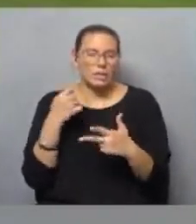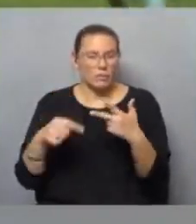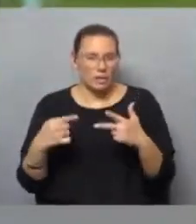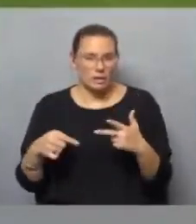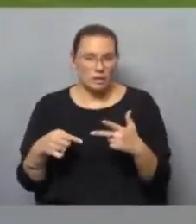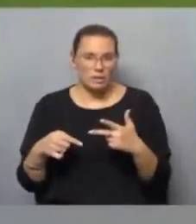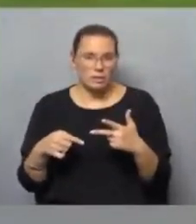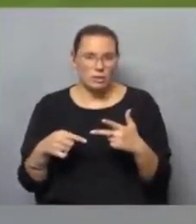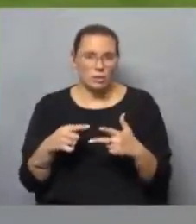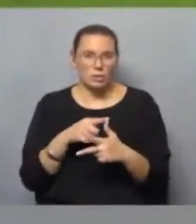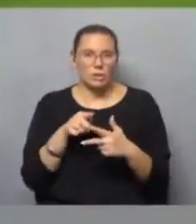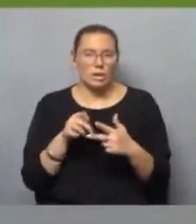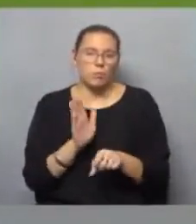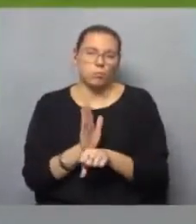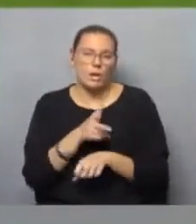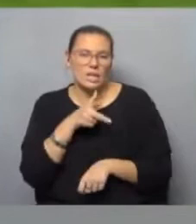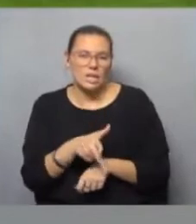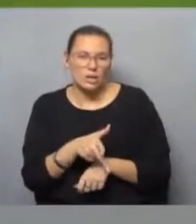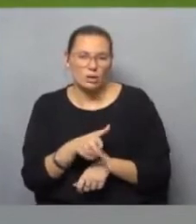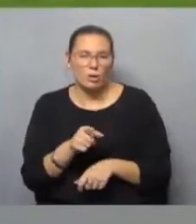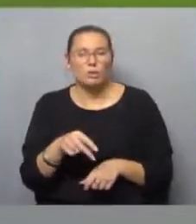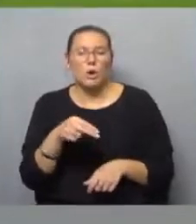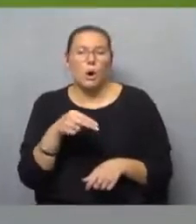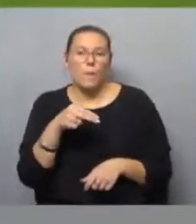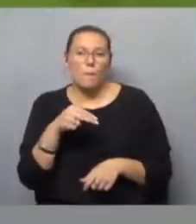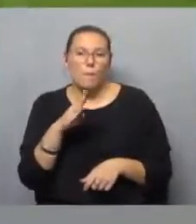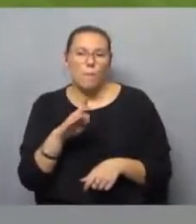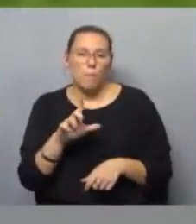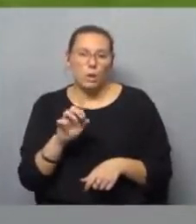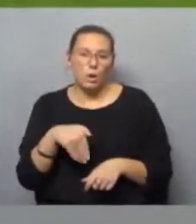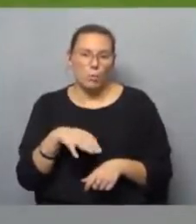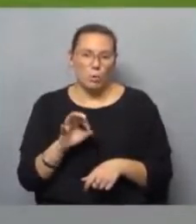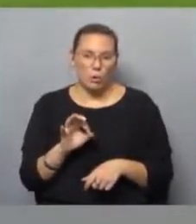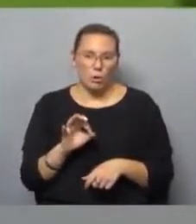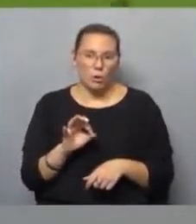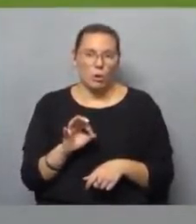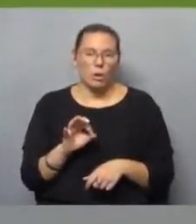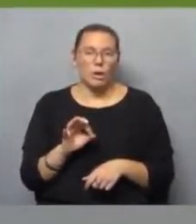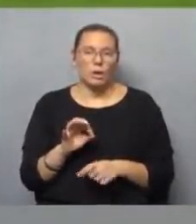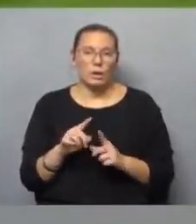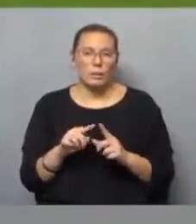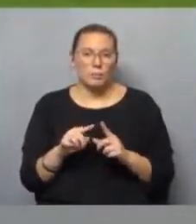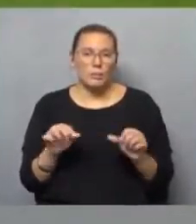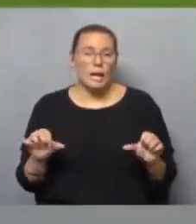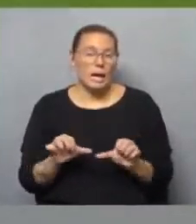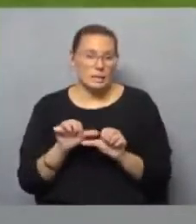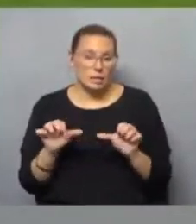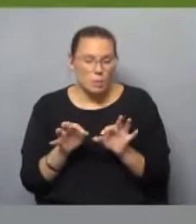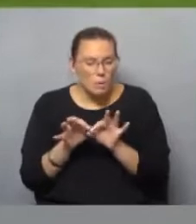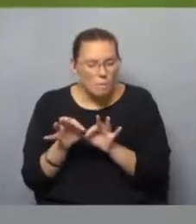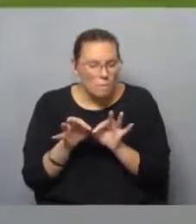y genera 3 hijos. Esos 3 hijos son plomo, el elemento plomo, y lo que nosotros hacemos es